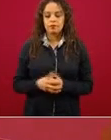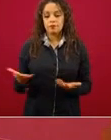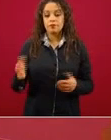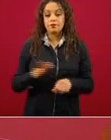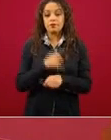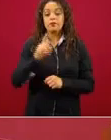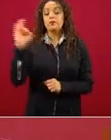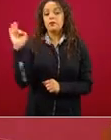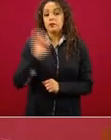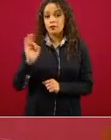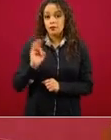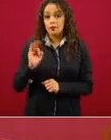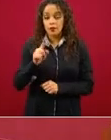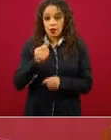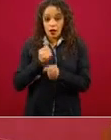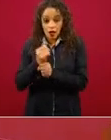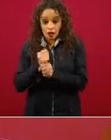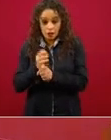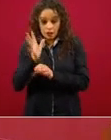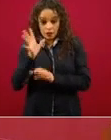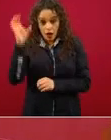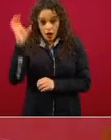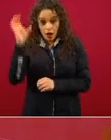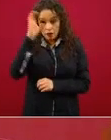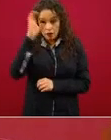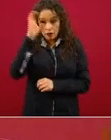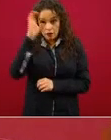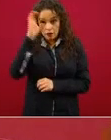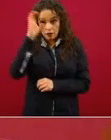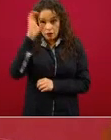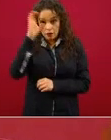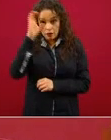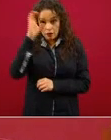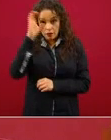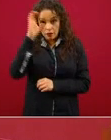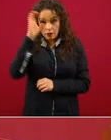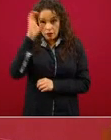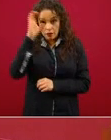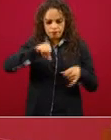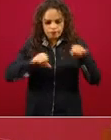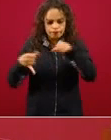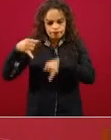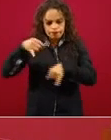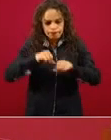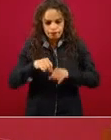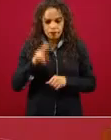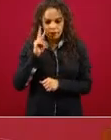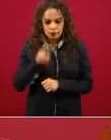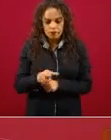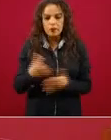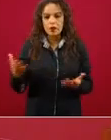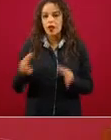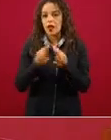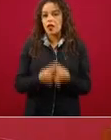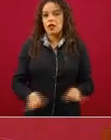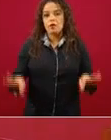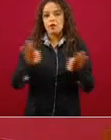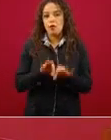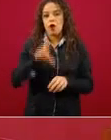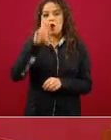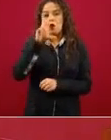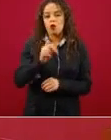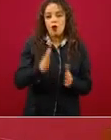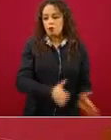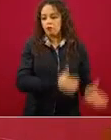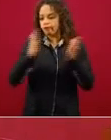verse. La investigación científica en su componente clínico es muy importante que no salte etapas, porque a veces la